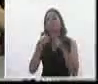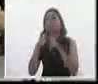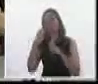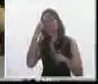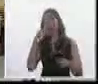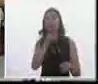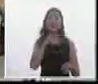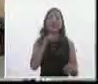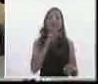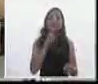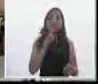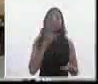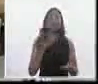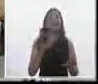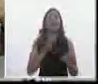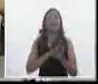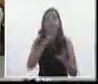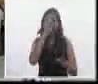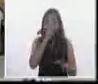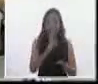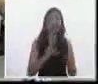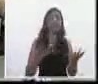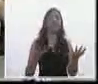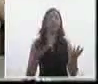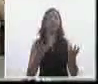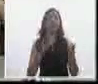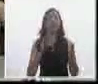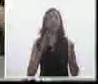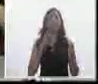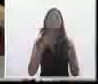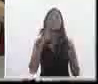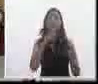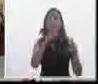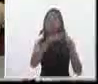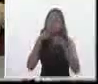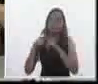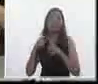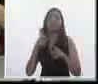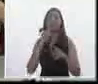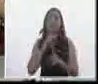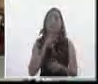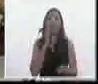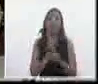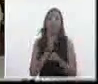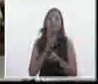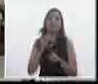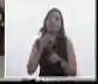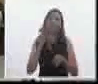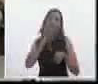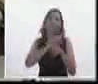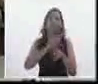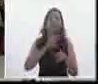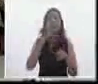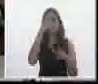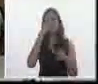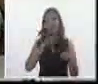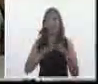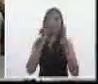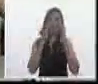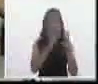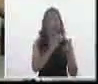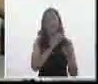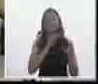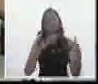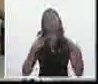para los pequeños habla de la tolerancia del respeto eh de la pluralidad que es el tema que tenemos el día de hoy enfocado más a las personas que tienen